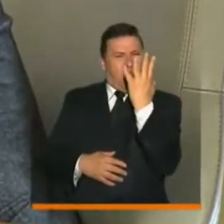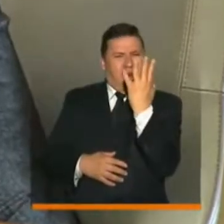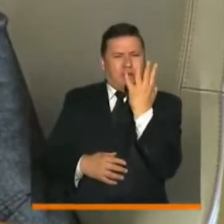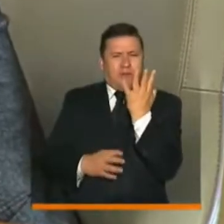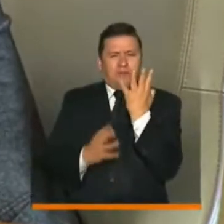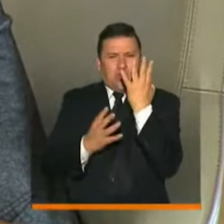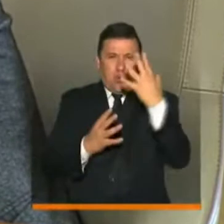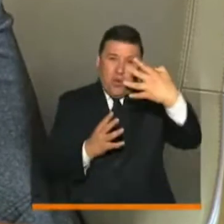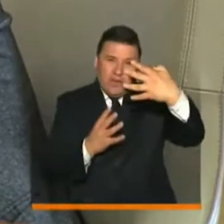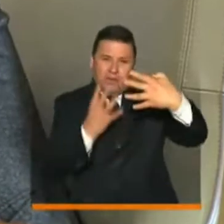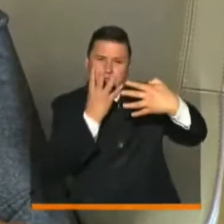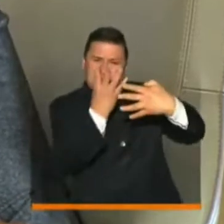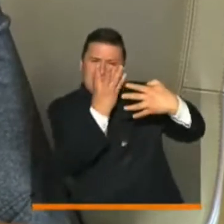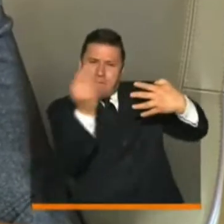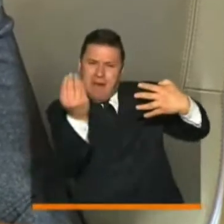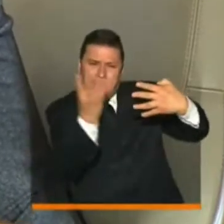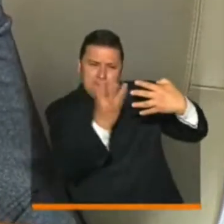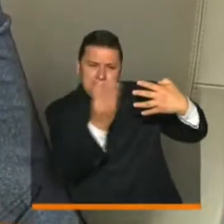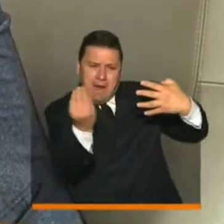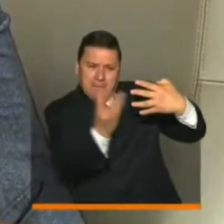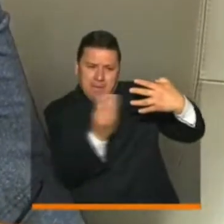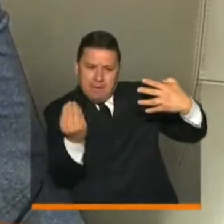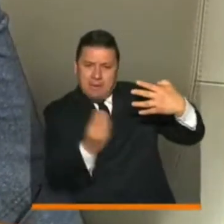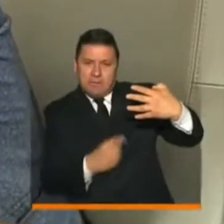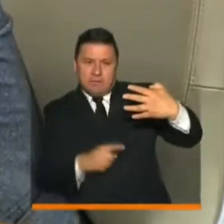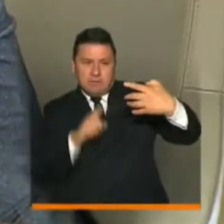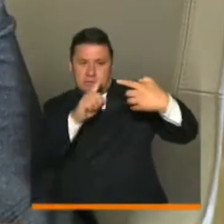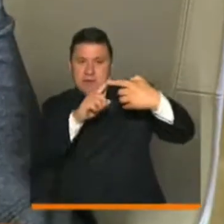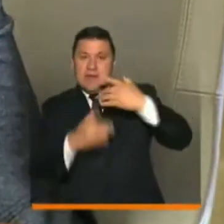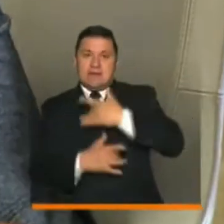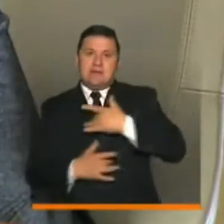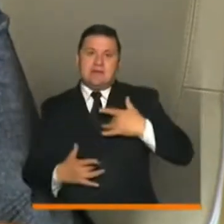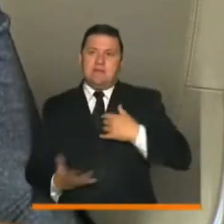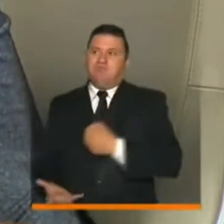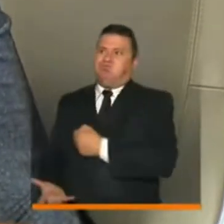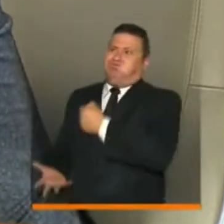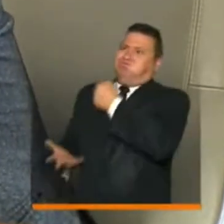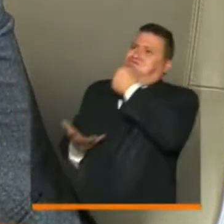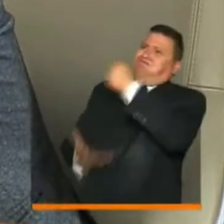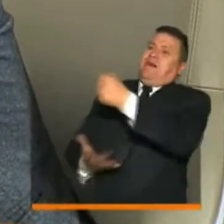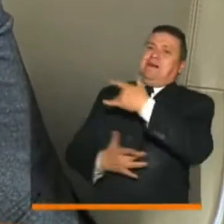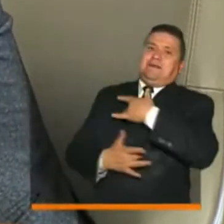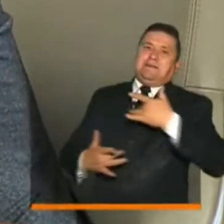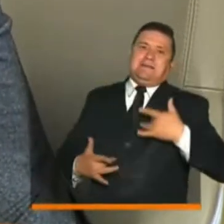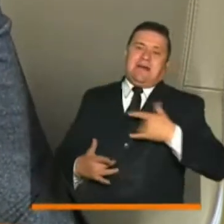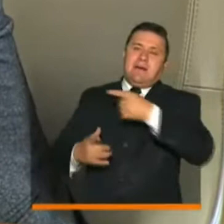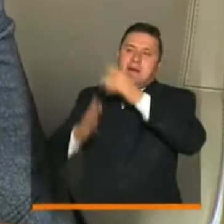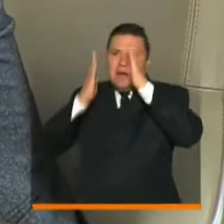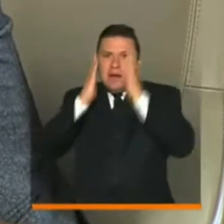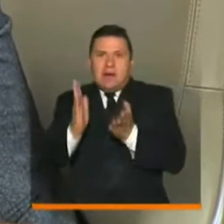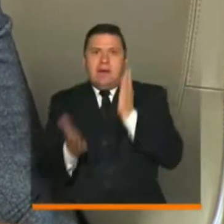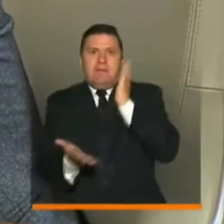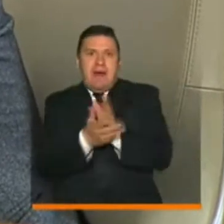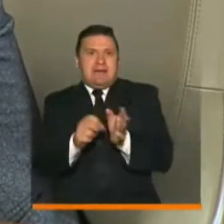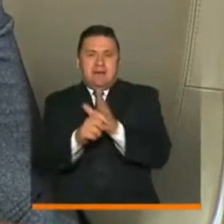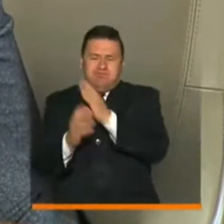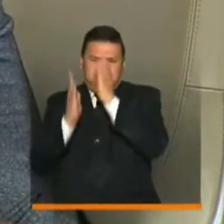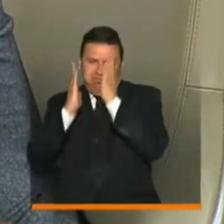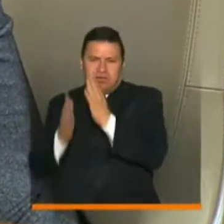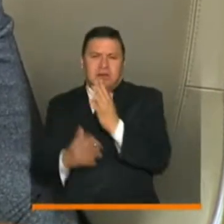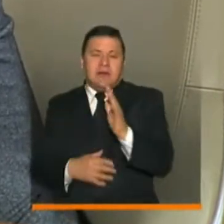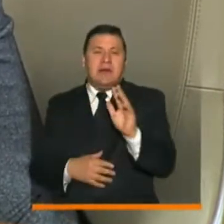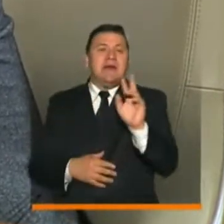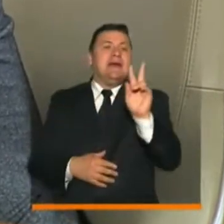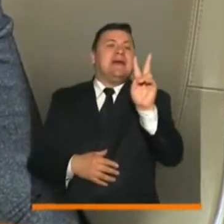como lo hemos dicho en todos los escenarios. Uno primero de salud, con recursos directos para la atención de la emergencia. Esos son alrededor